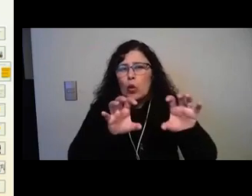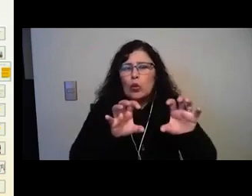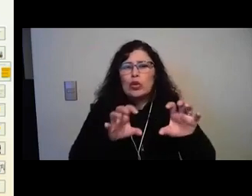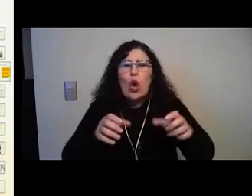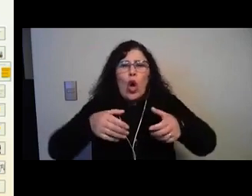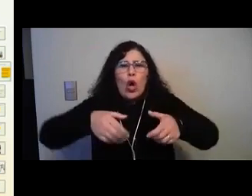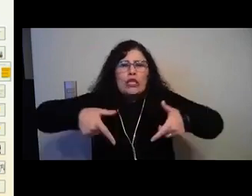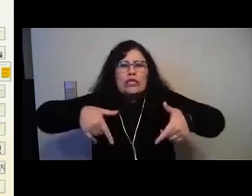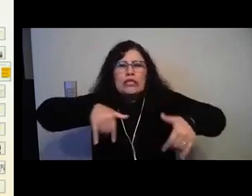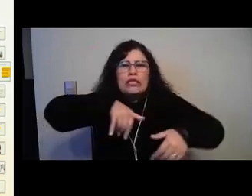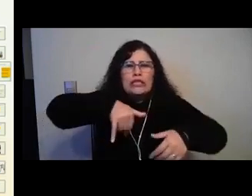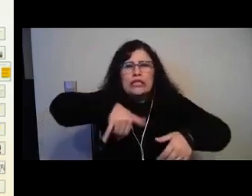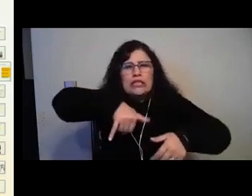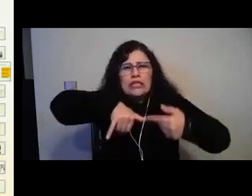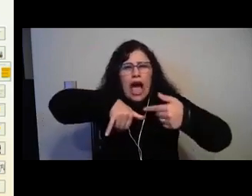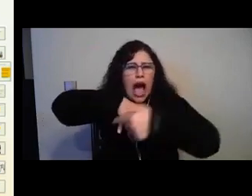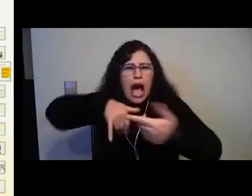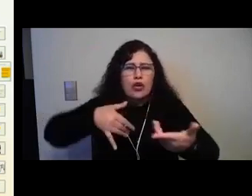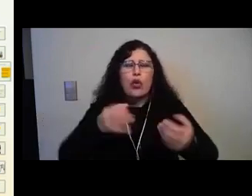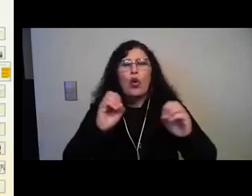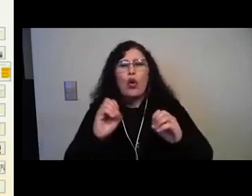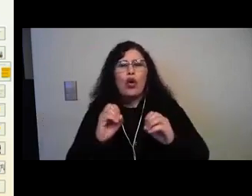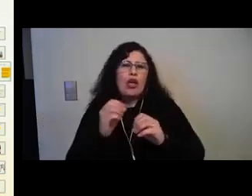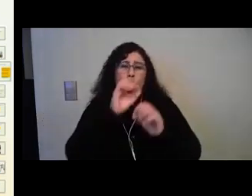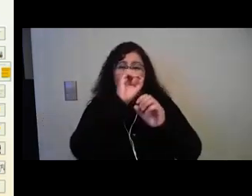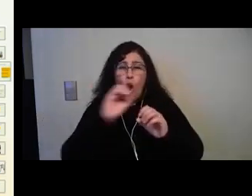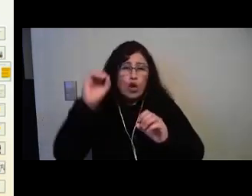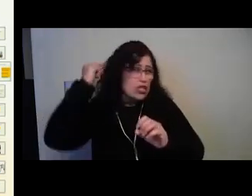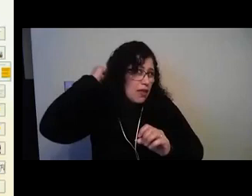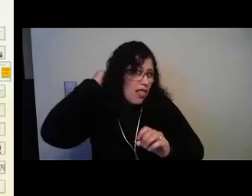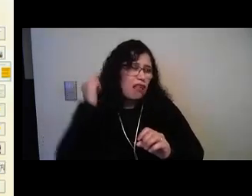codos, zonas occipitales de la cabeza, ya.